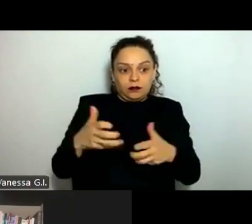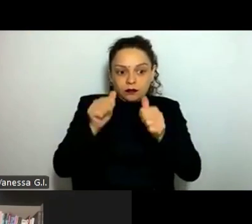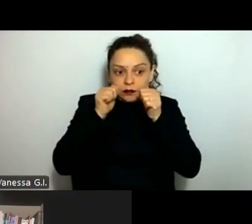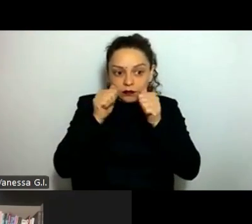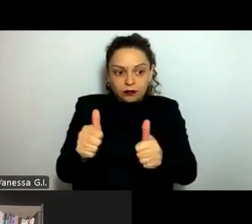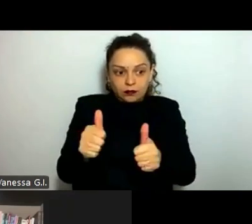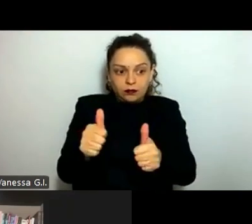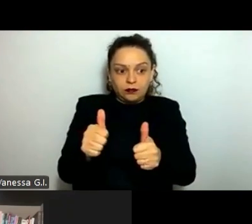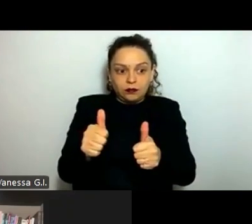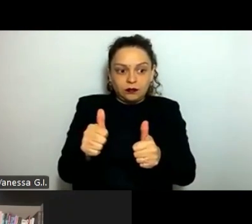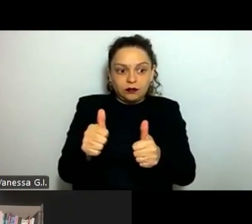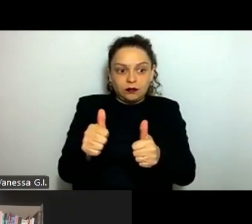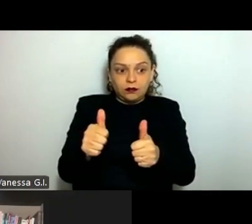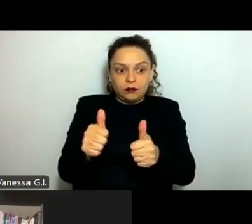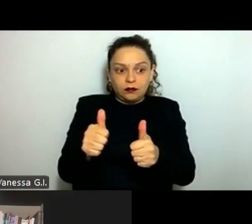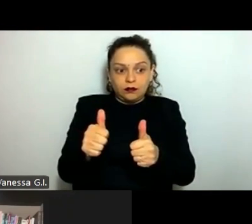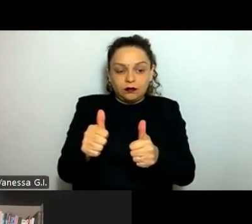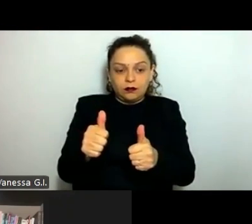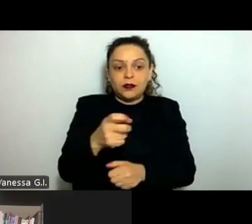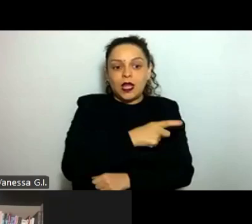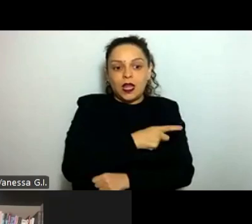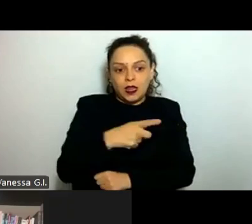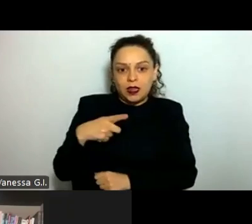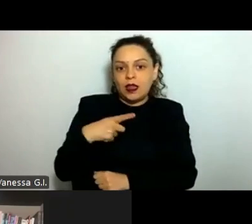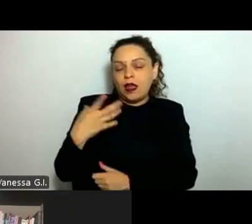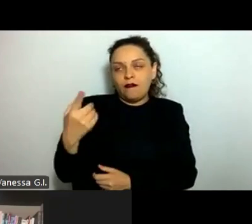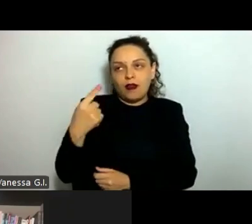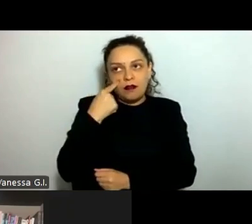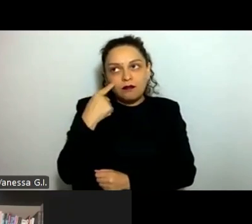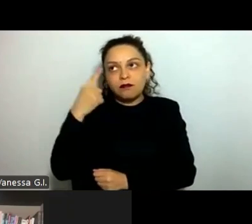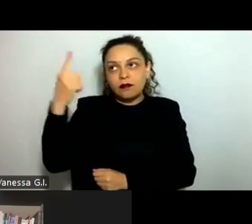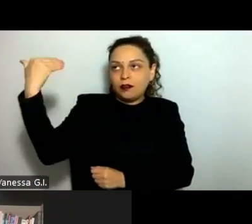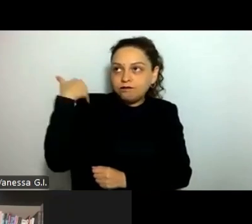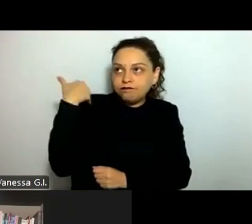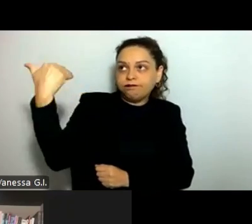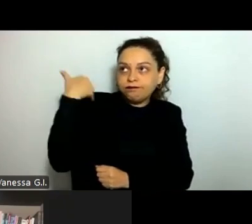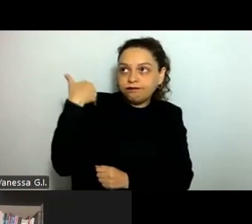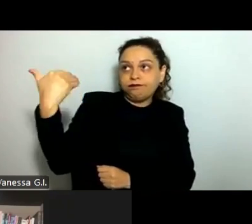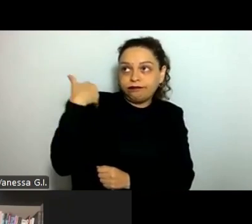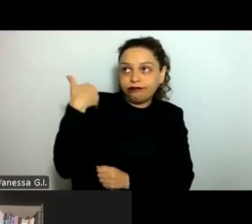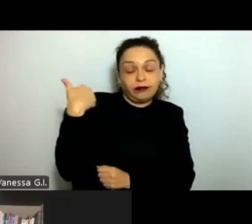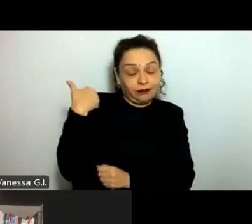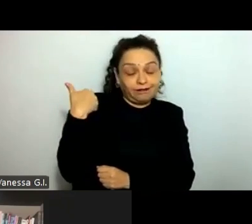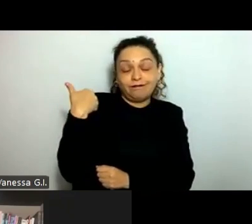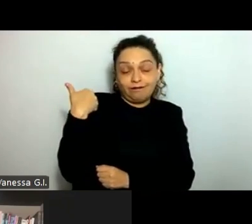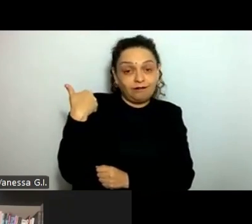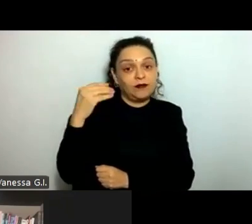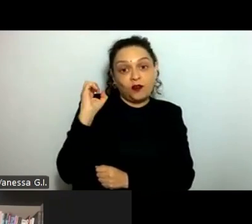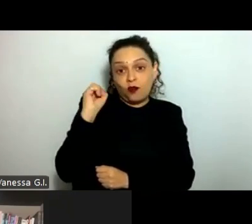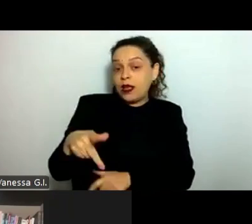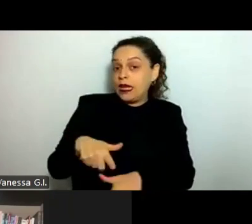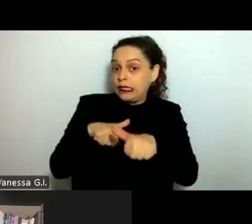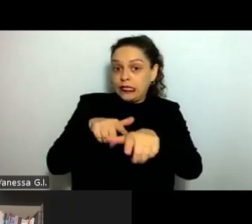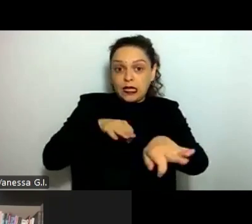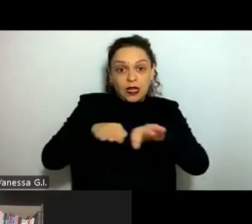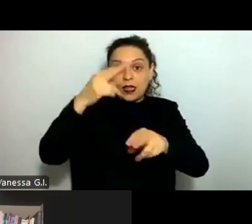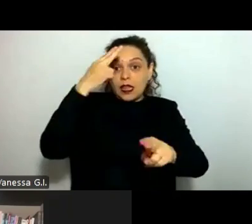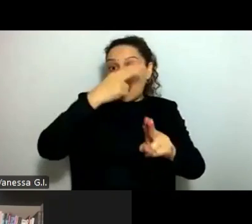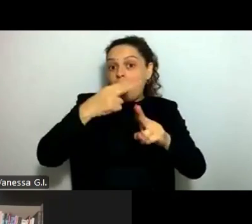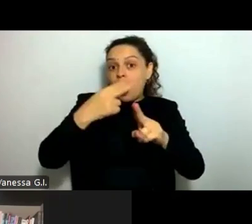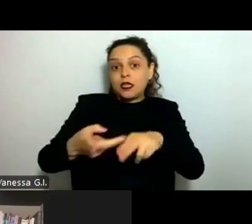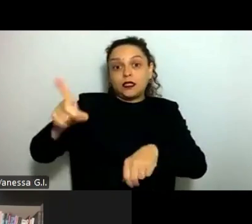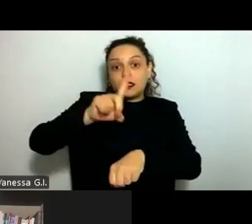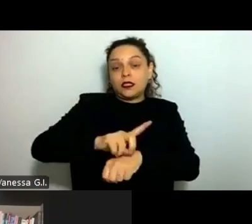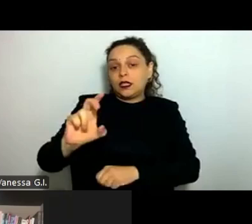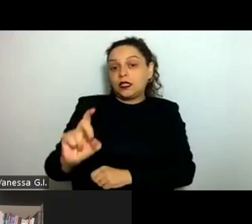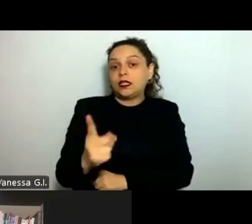a ese reclamo y no parar de trabajar hasta pues el 31 de agosto, que es la